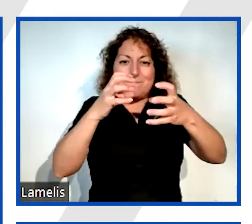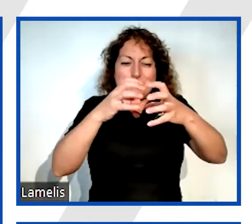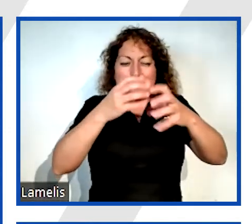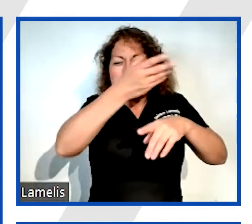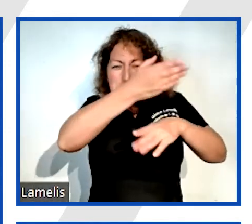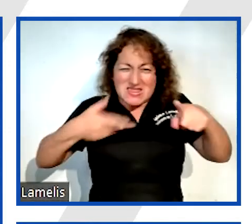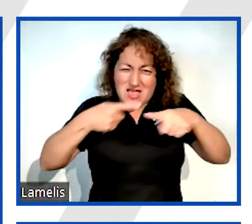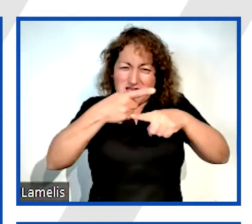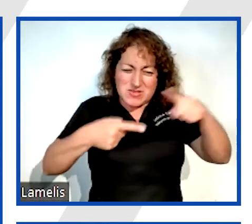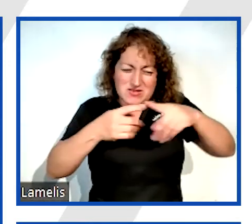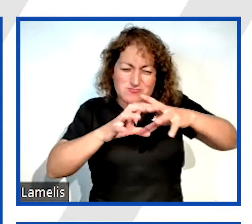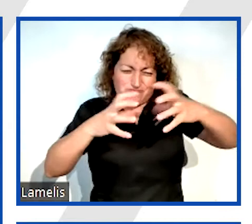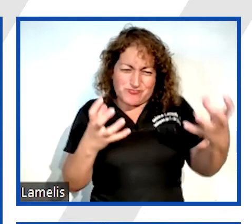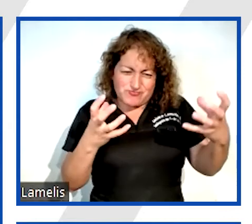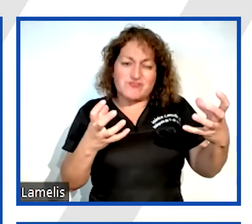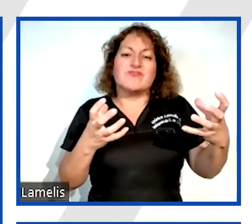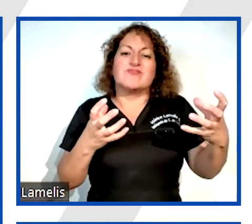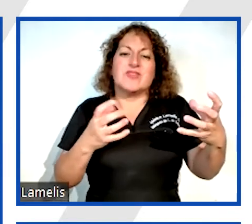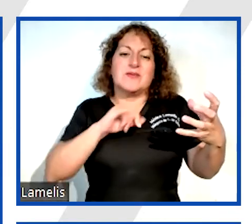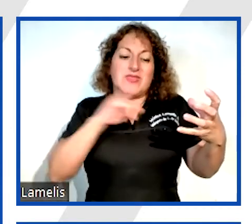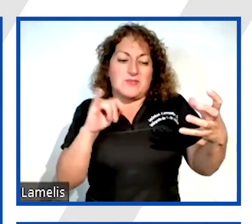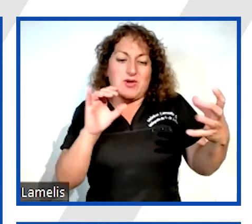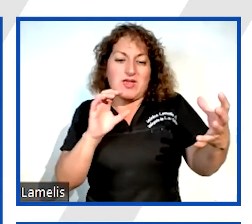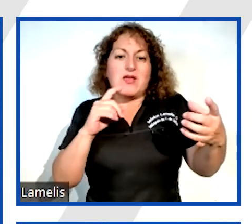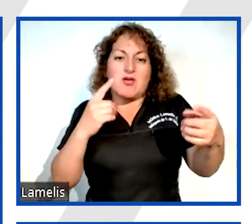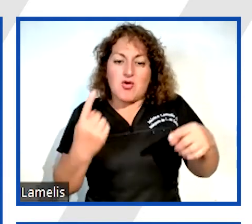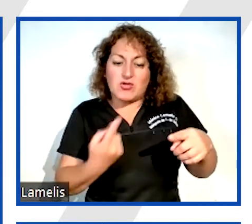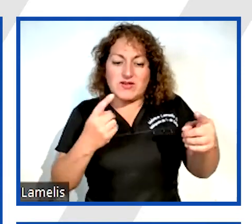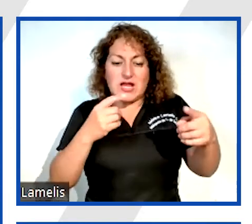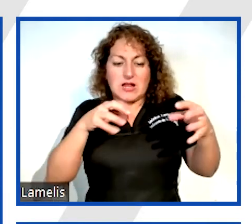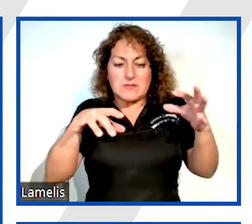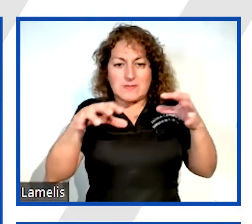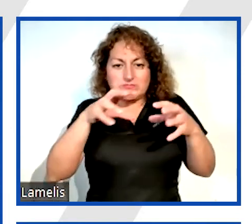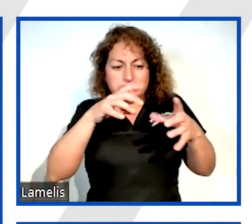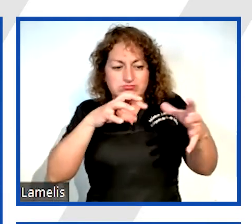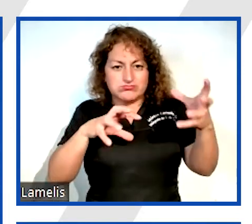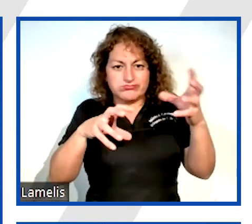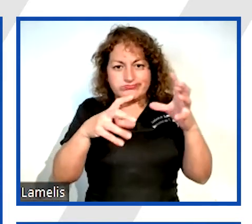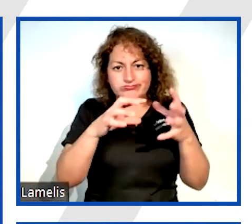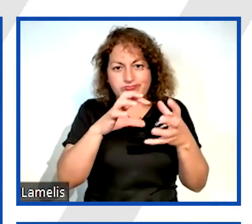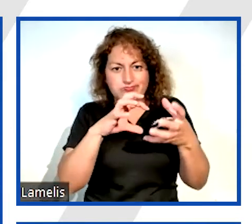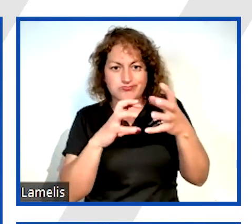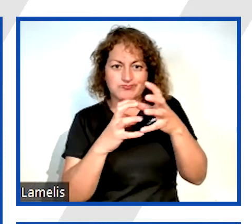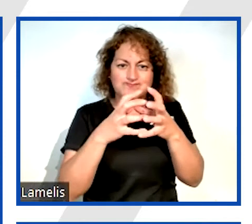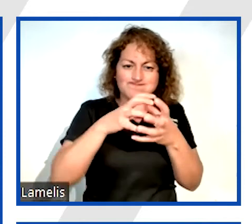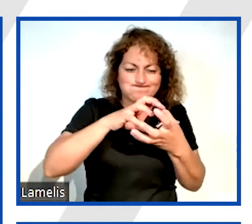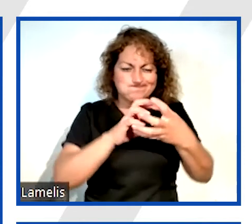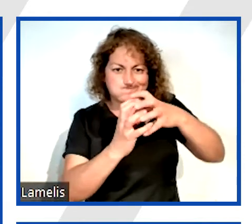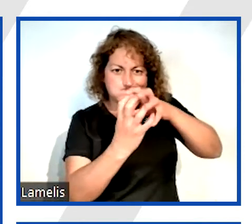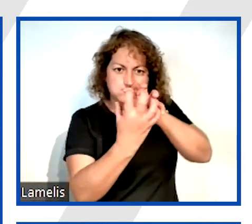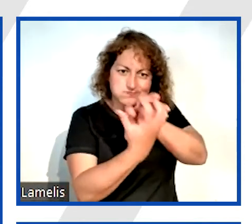cuando y cuando se volvió a reunir el material estaban de vuelta y ahora la luna y la tierra